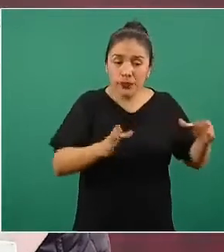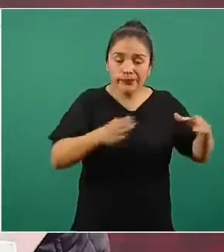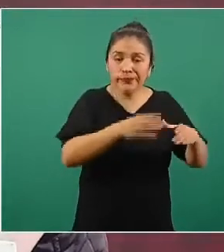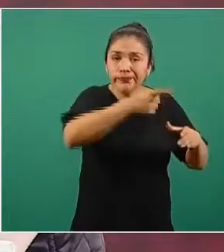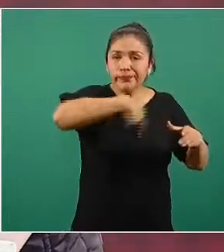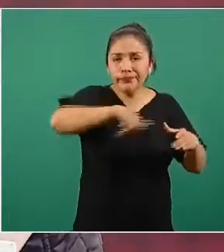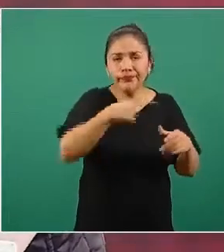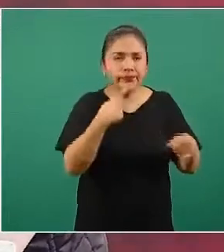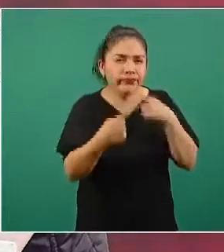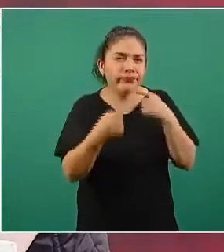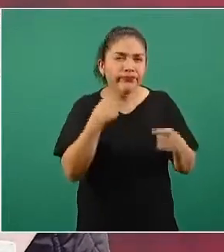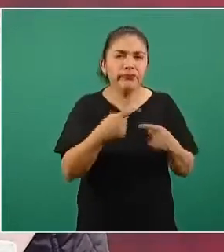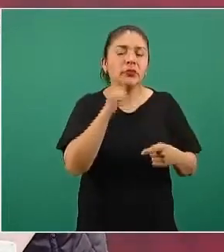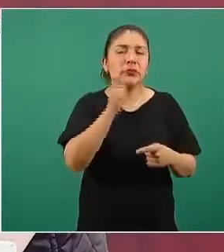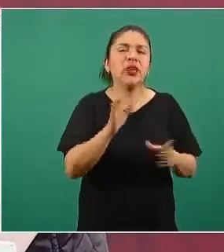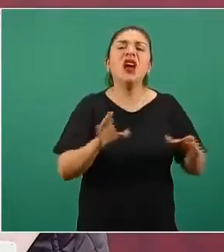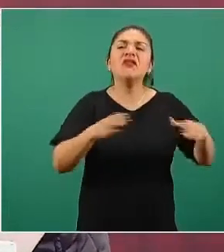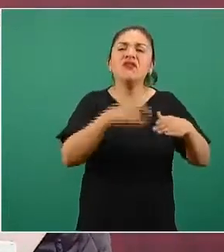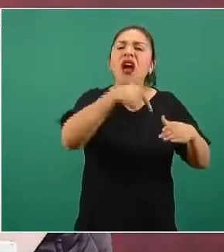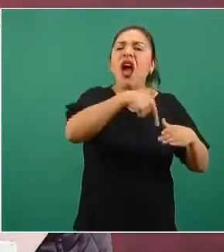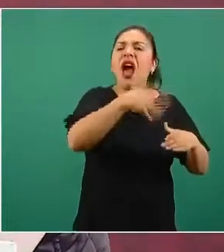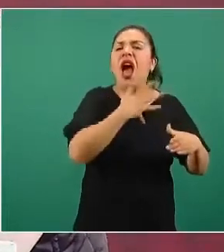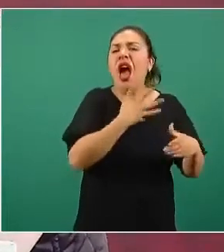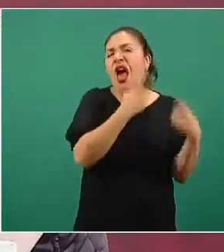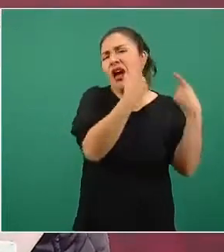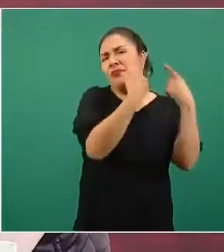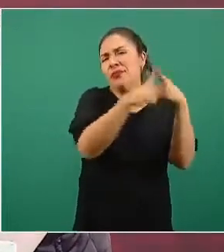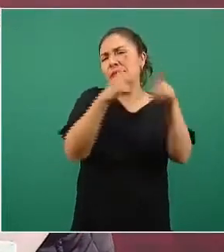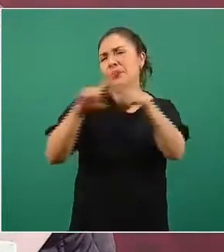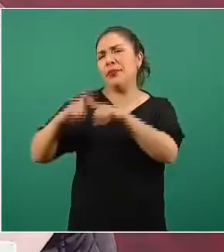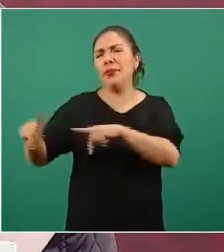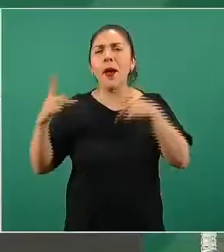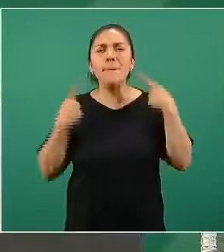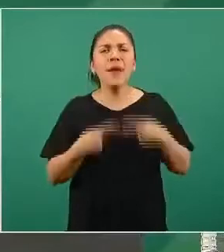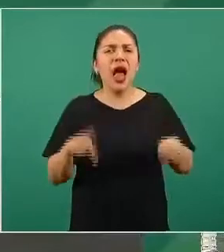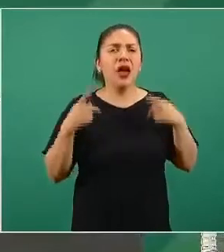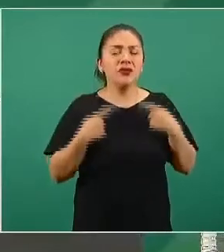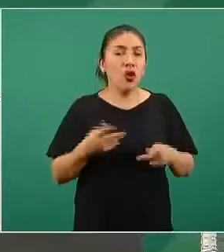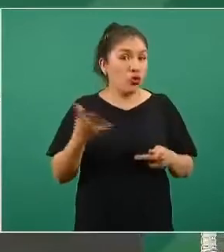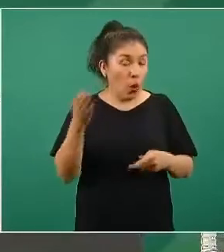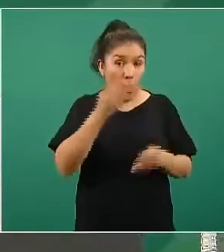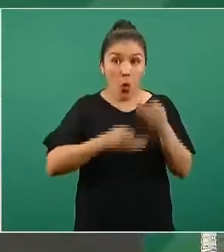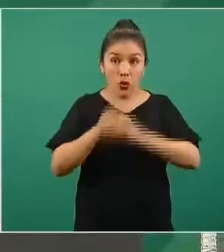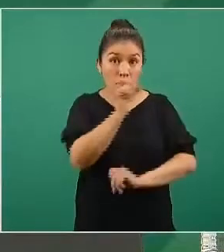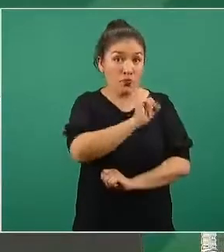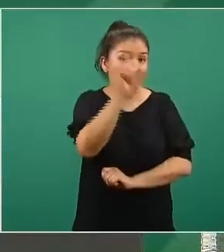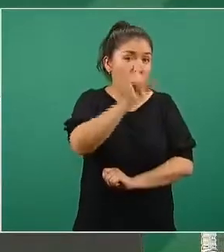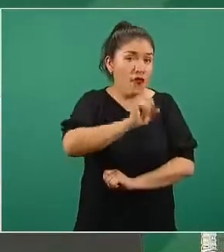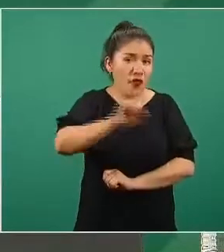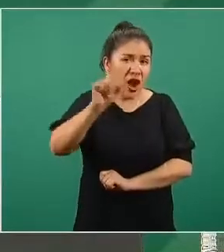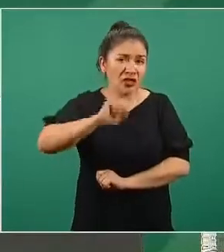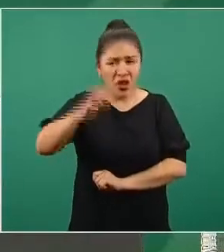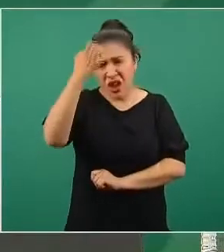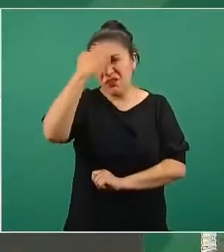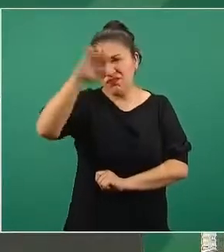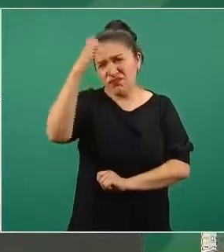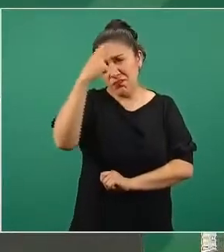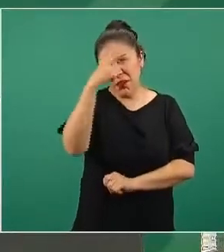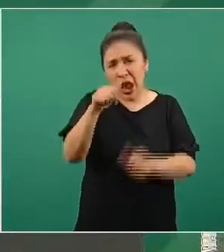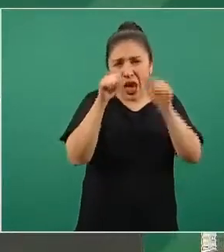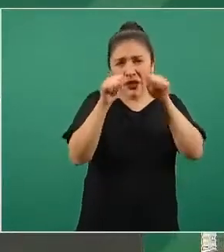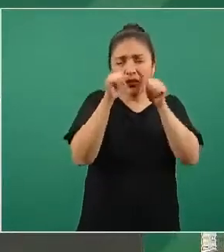que es conformado por diferentes personas, todas ellas profesionales de la